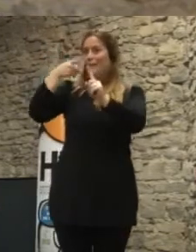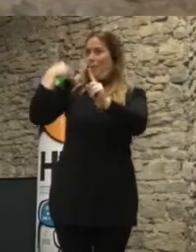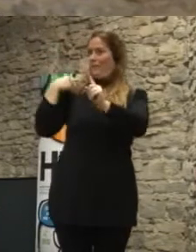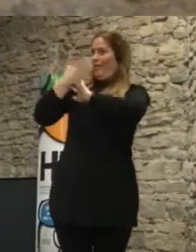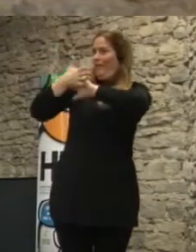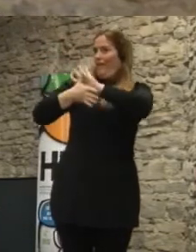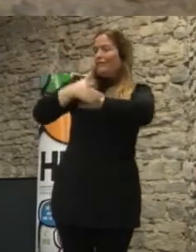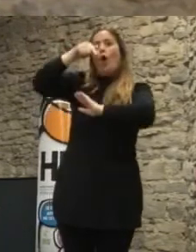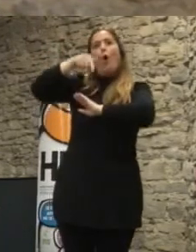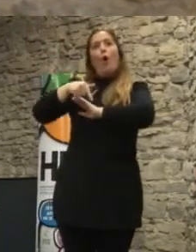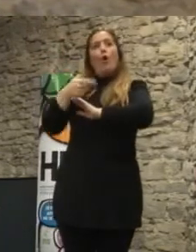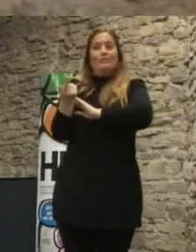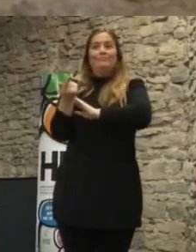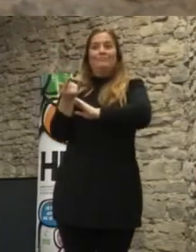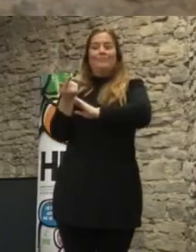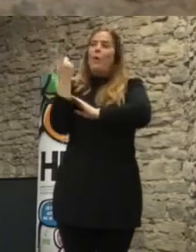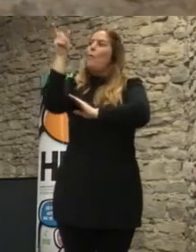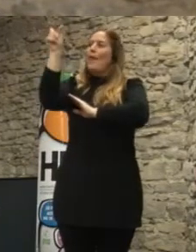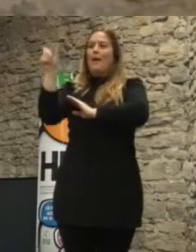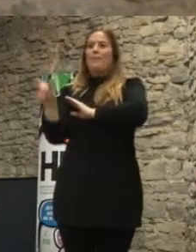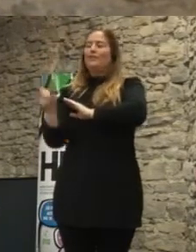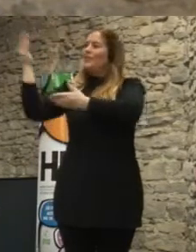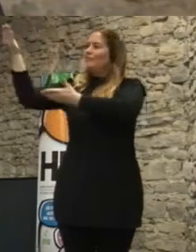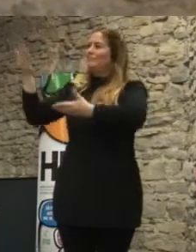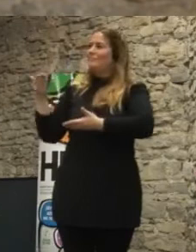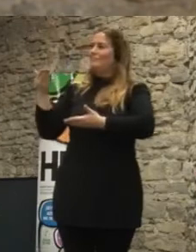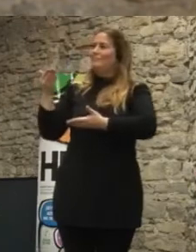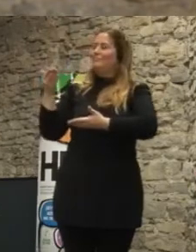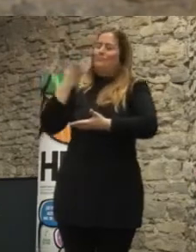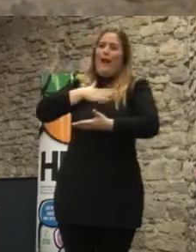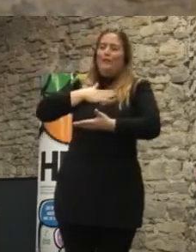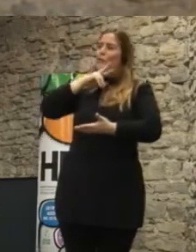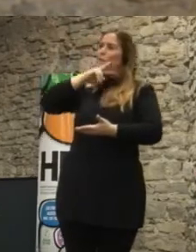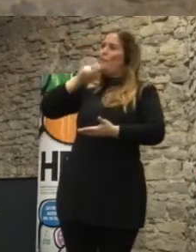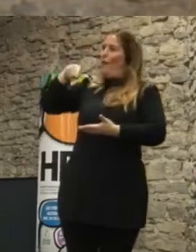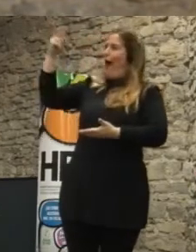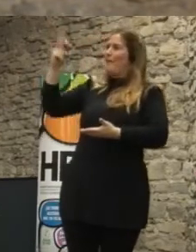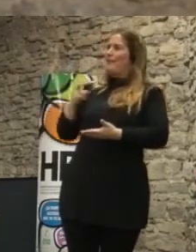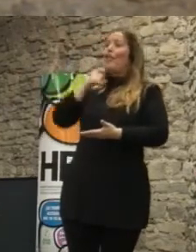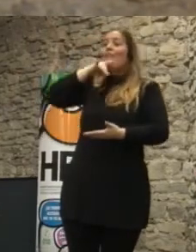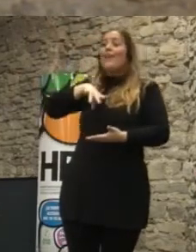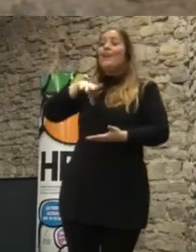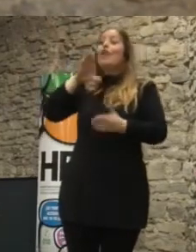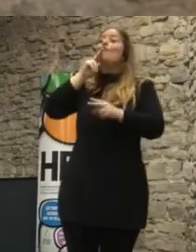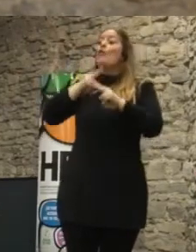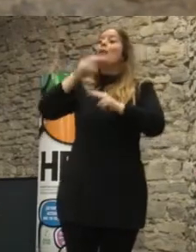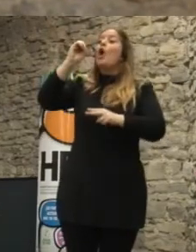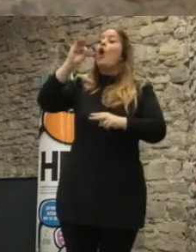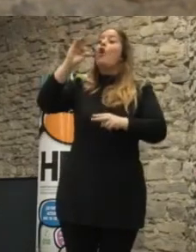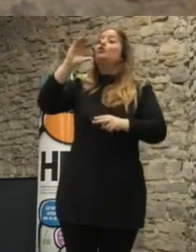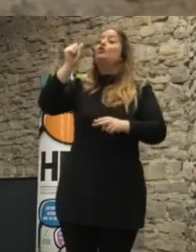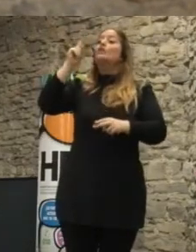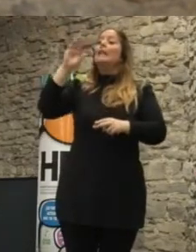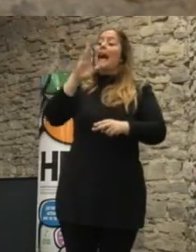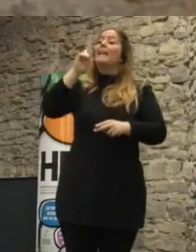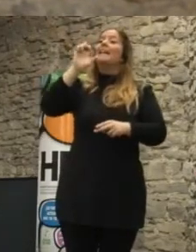contamos hoy, bueno, pues con una persona que desde luego para nosotros es un lujo que esté aquí, que es Oskar Rebollo. Oskar es profesor